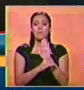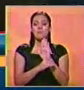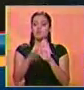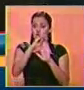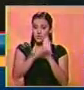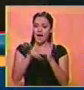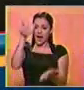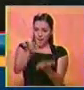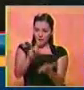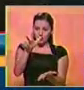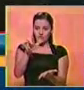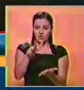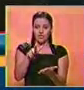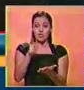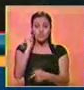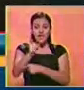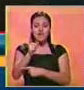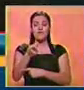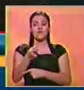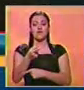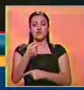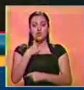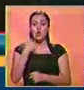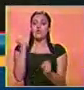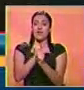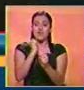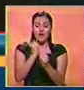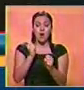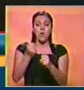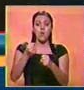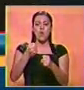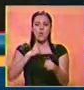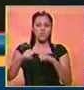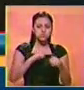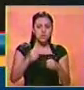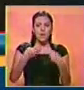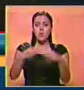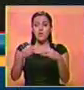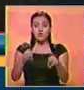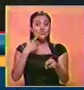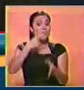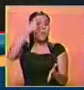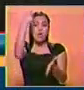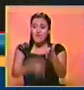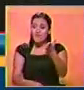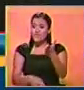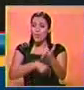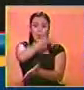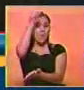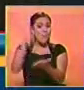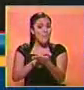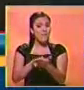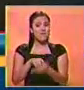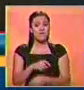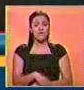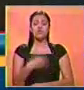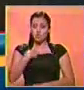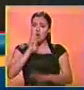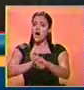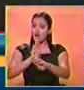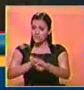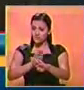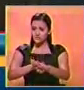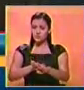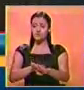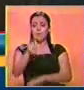normativas aprobadas es actuar en ejercicio de su función pública. Lo tiene absolutamente prohibido. Yo estoy solicitándole